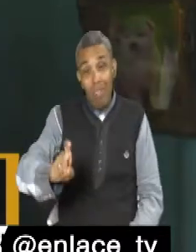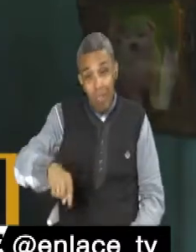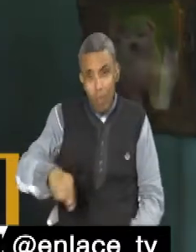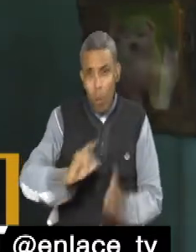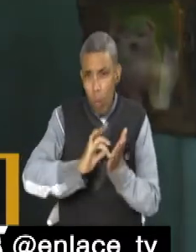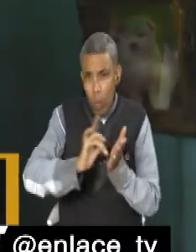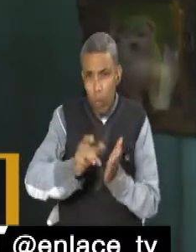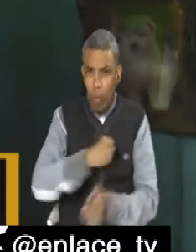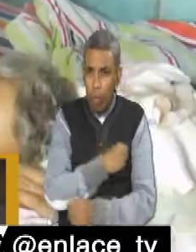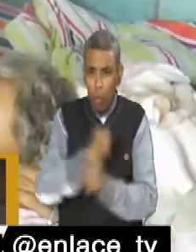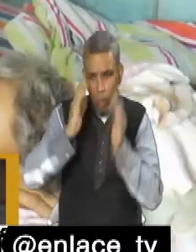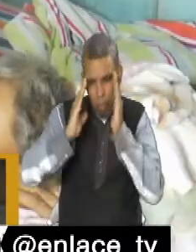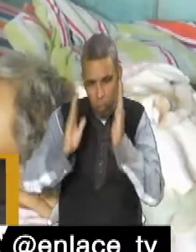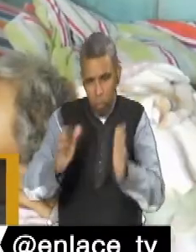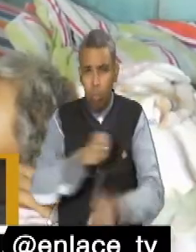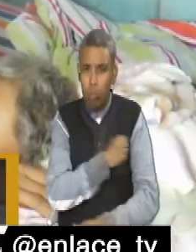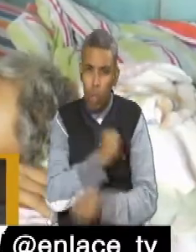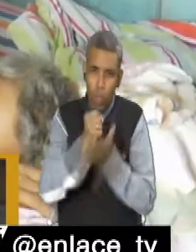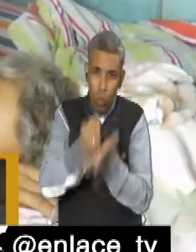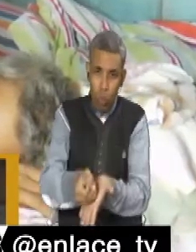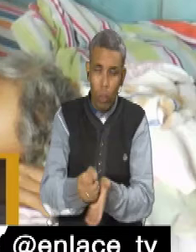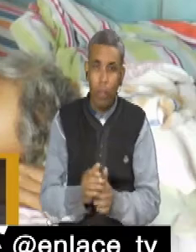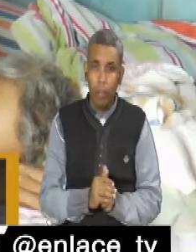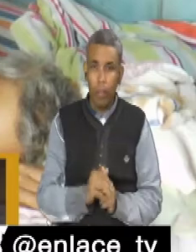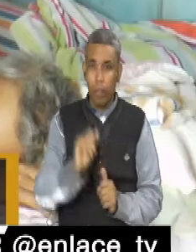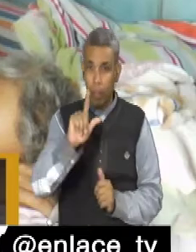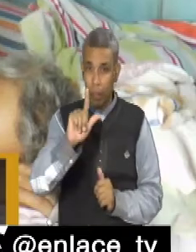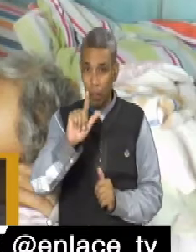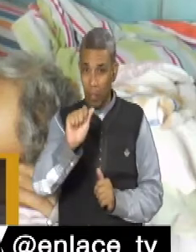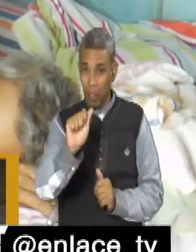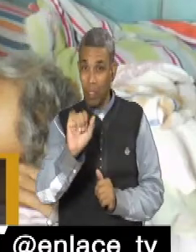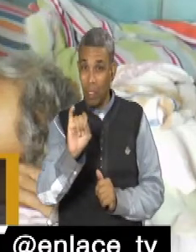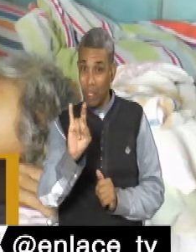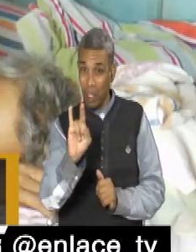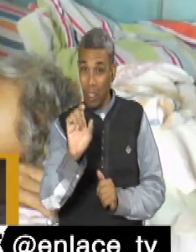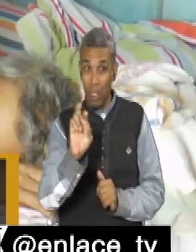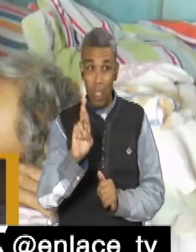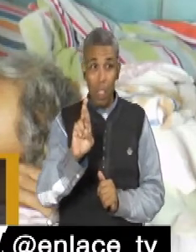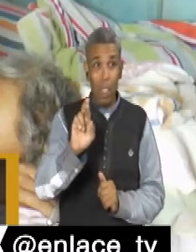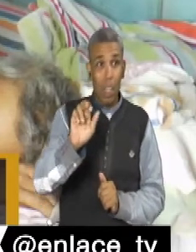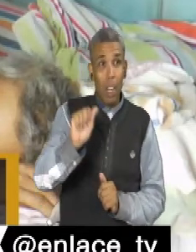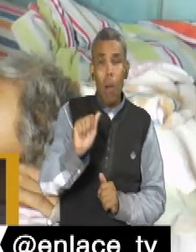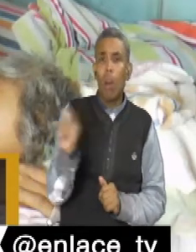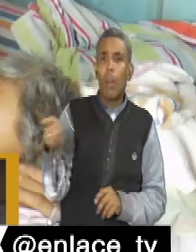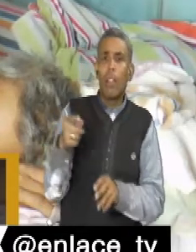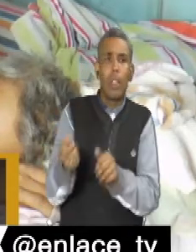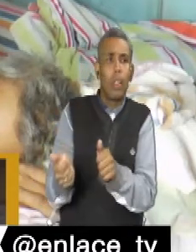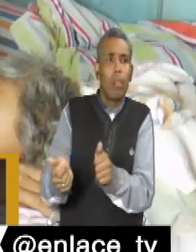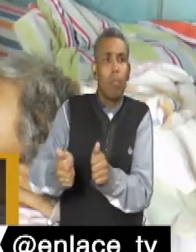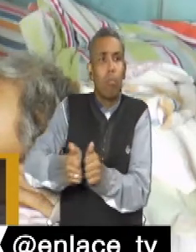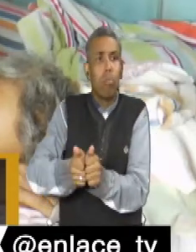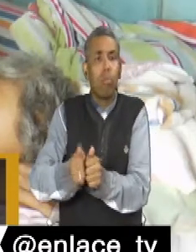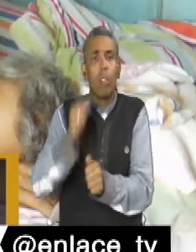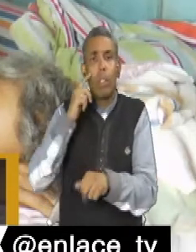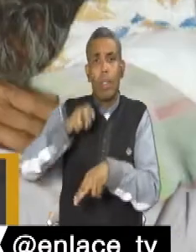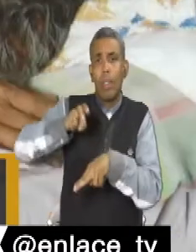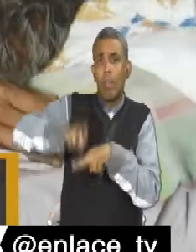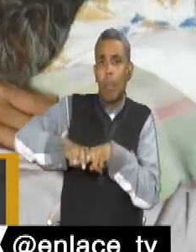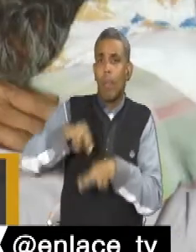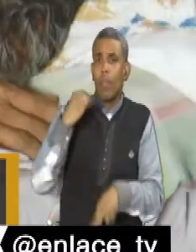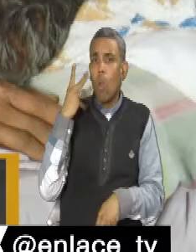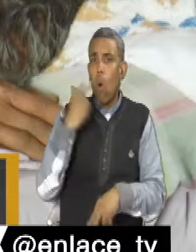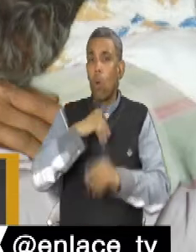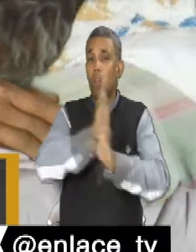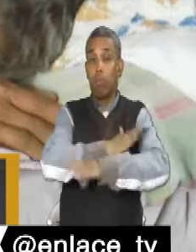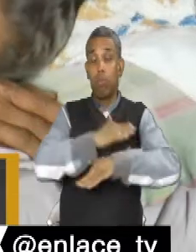ayuda y se la den. Laura Quintero es la única compañía de José. Ella permanece sentada día y noche al lado de